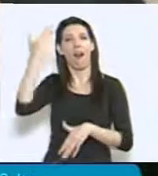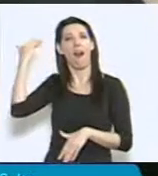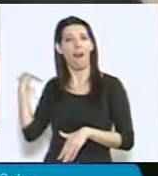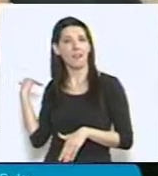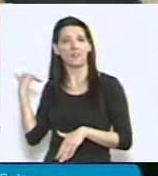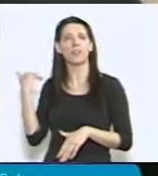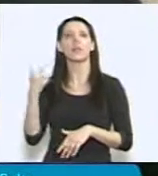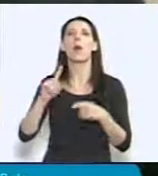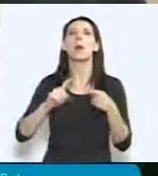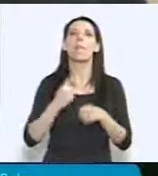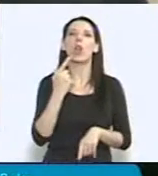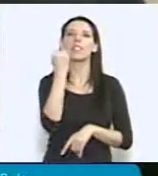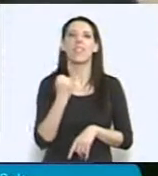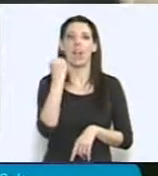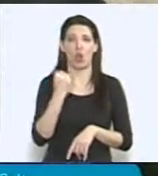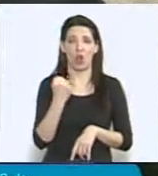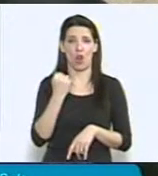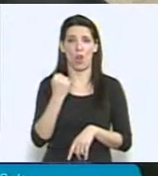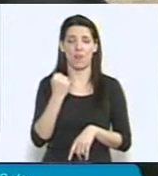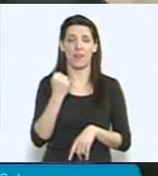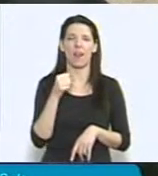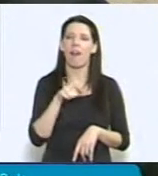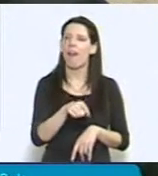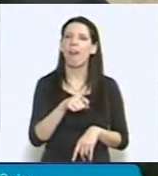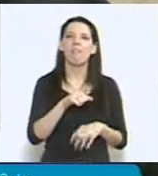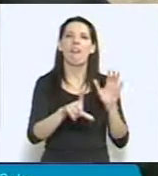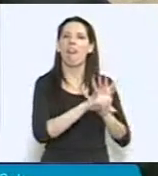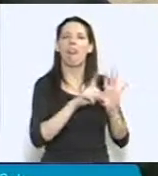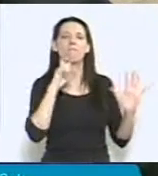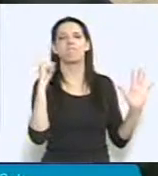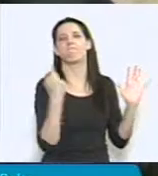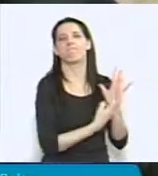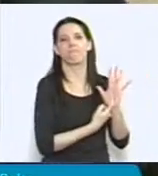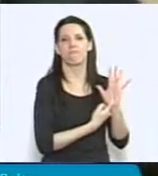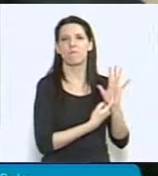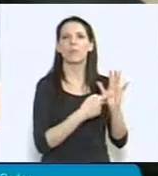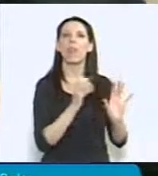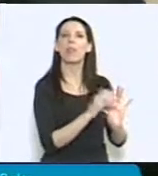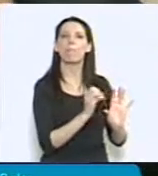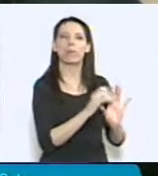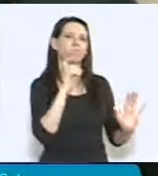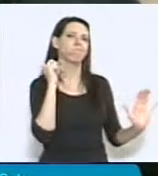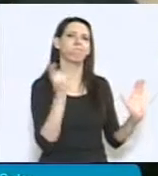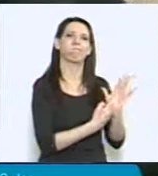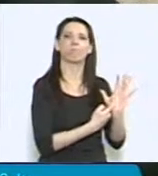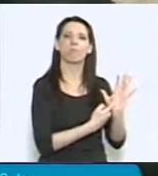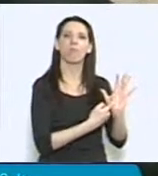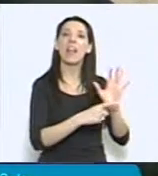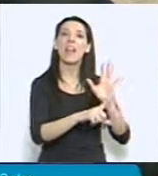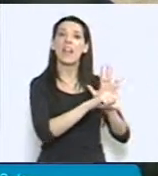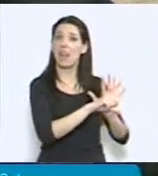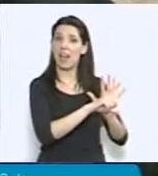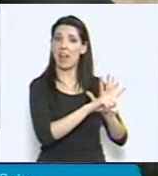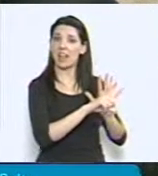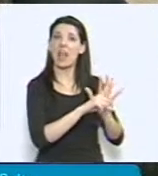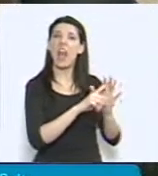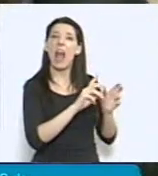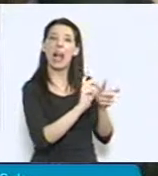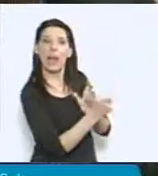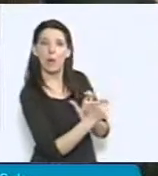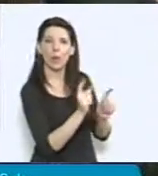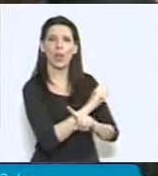basal para toda la asistencia social y va a terminar consagrando lo que es la política jubilatoria de este gobierno, que considera